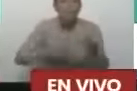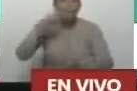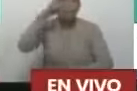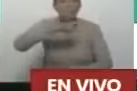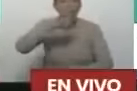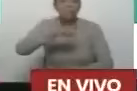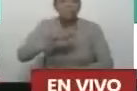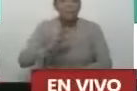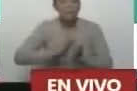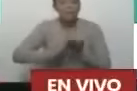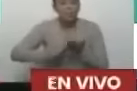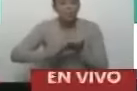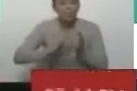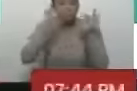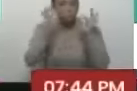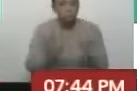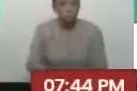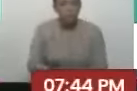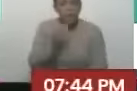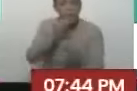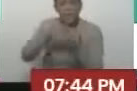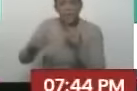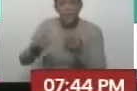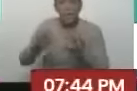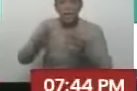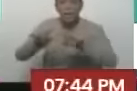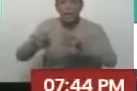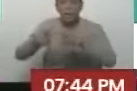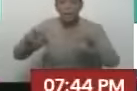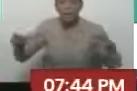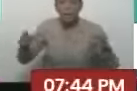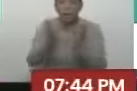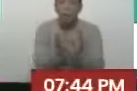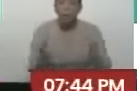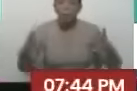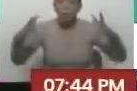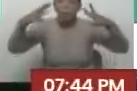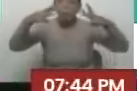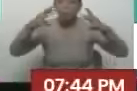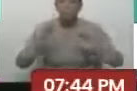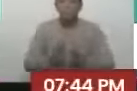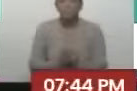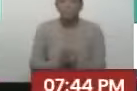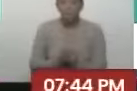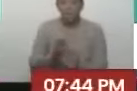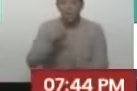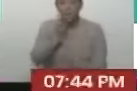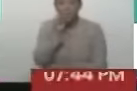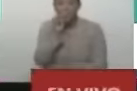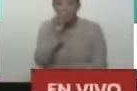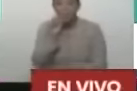necesaria contundente que le ha enviado al secretario general de Naciones Unidas el señor Antonio gtiérrez